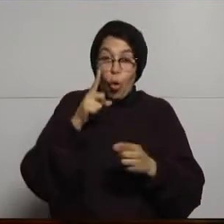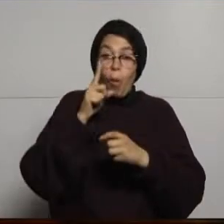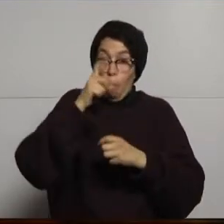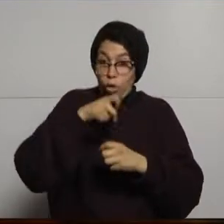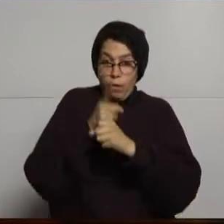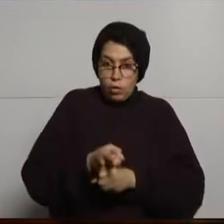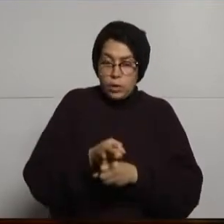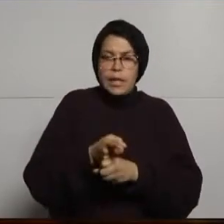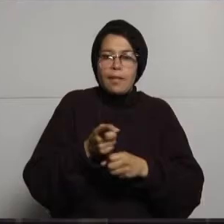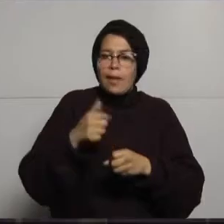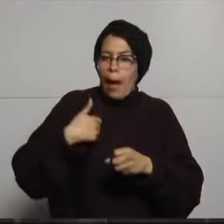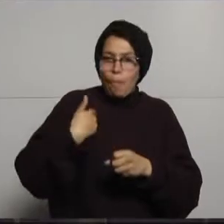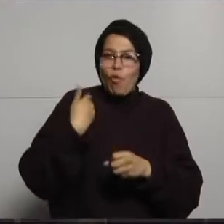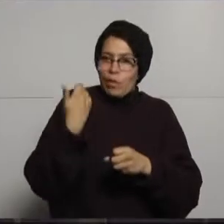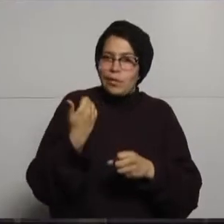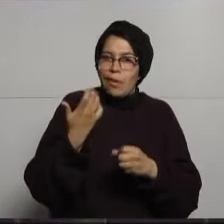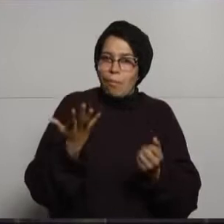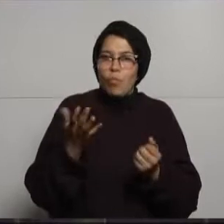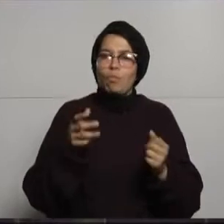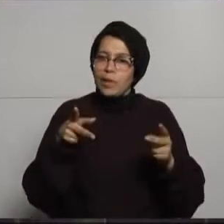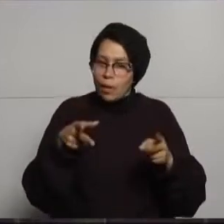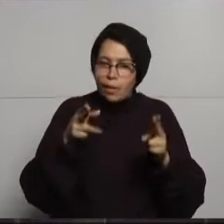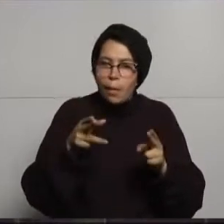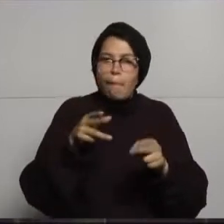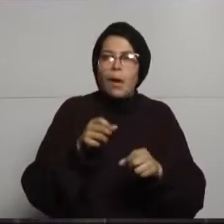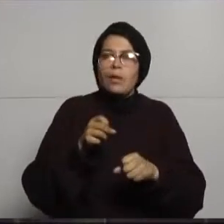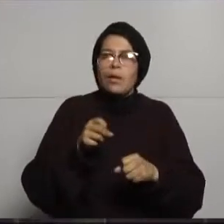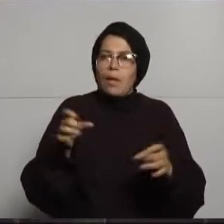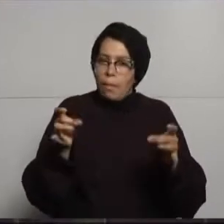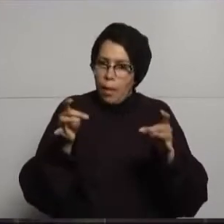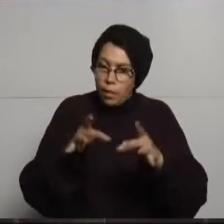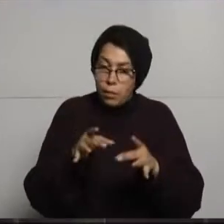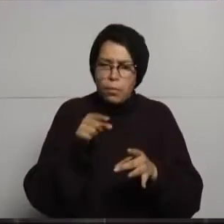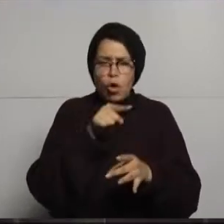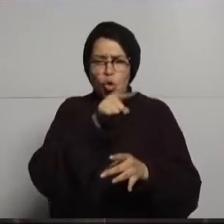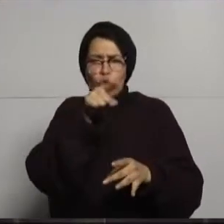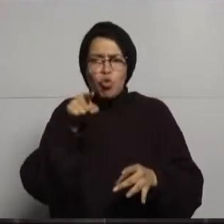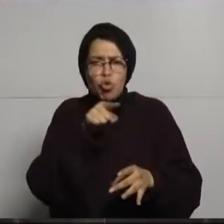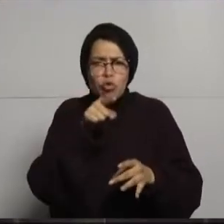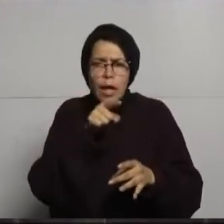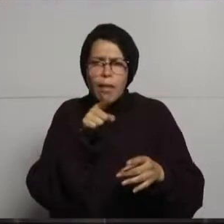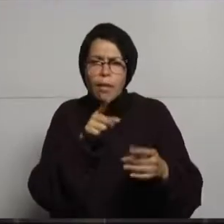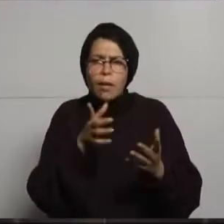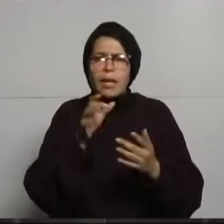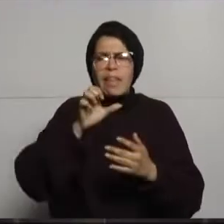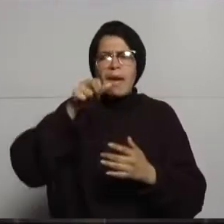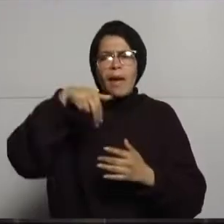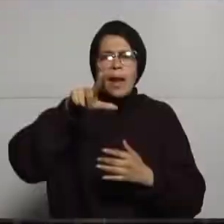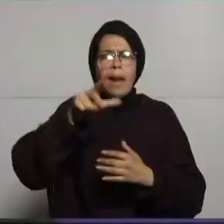manera y creo que desde Enlace, por lo que nos vas a contar, también tuvieron una experiencia que...